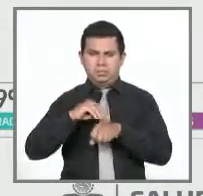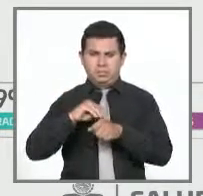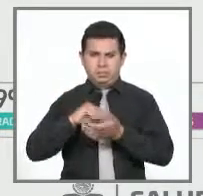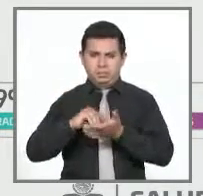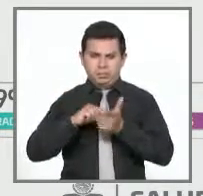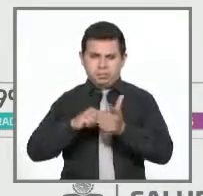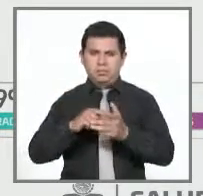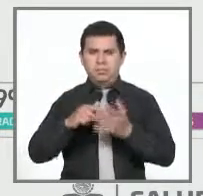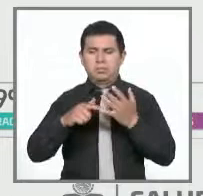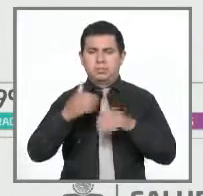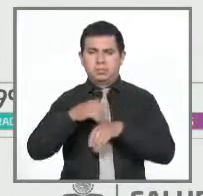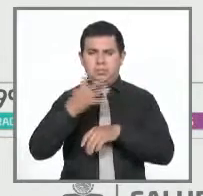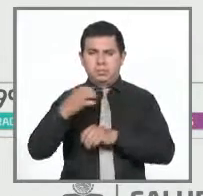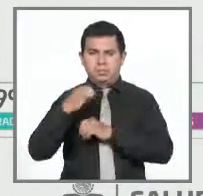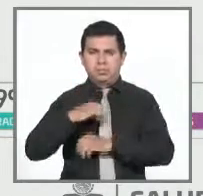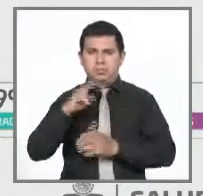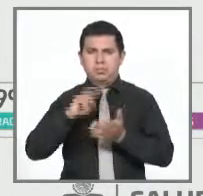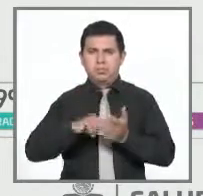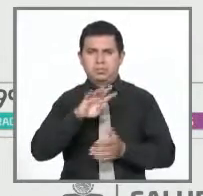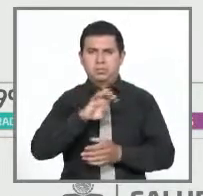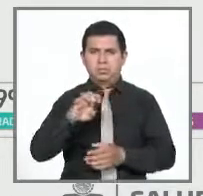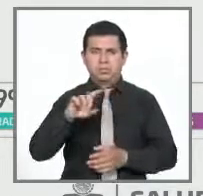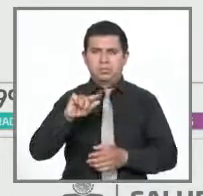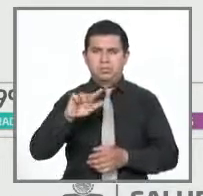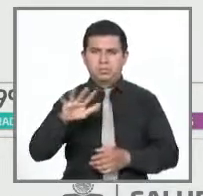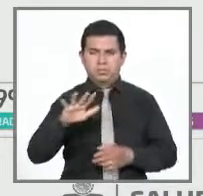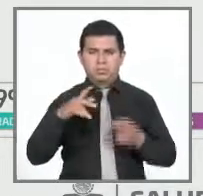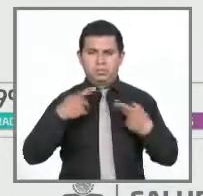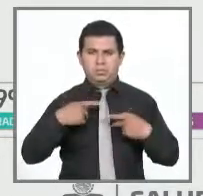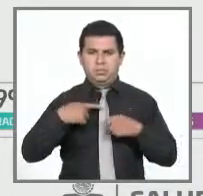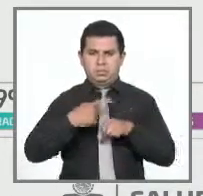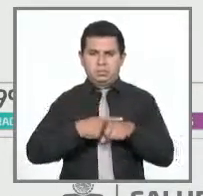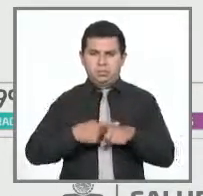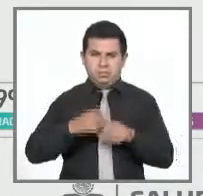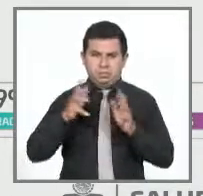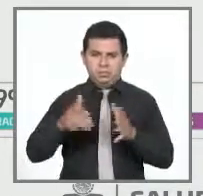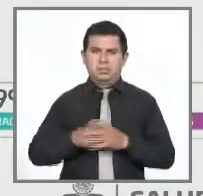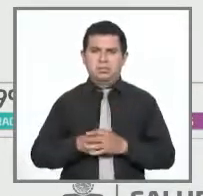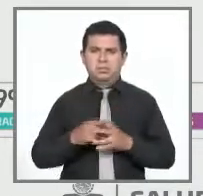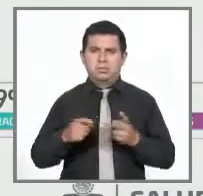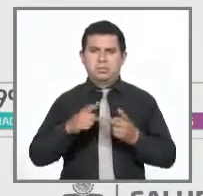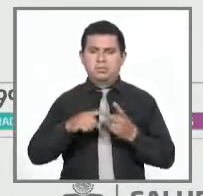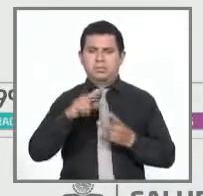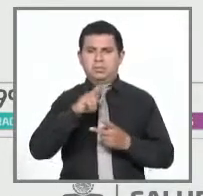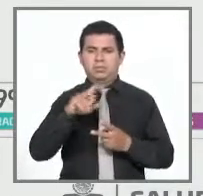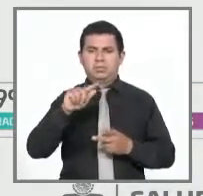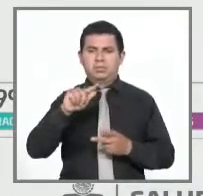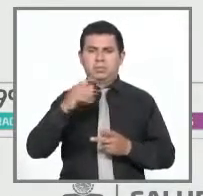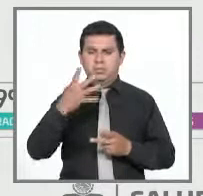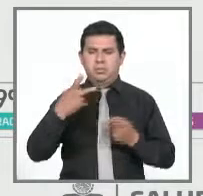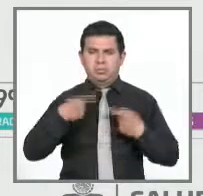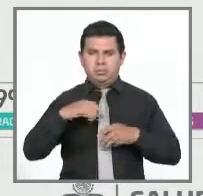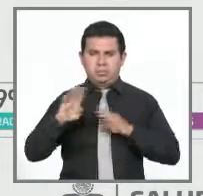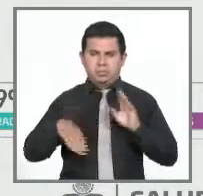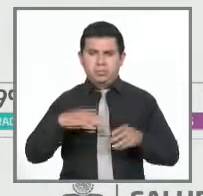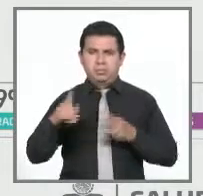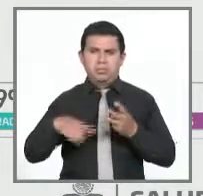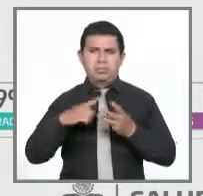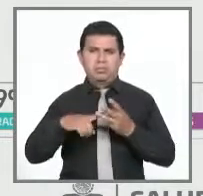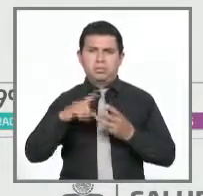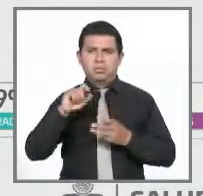sanitaria número 42 mil 475 casos confirmados 274 defunciones